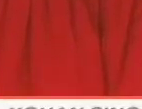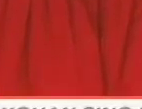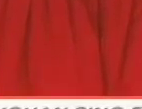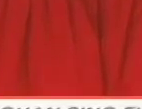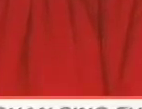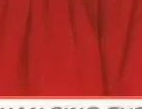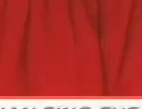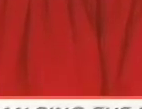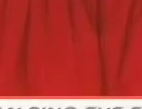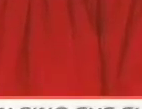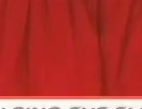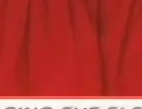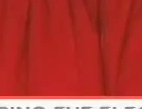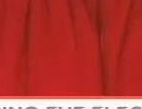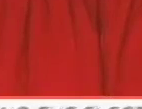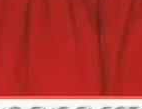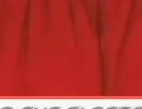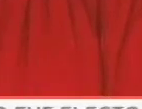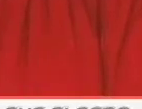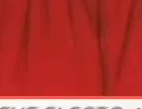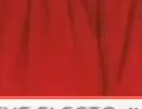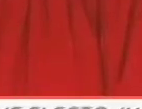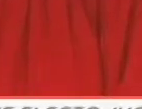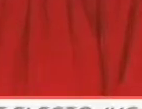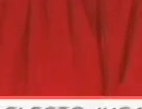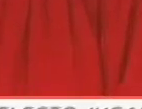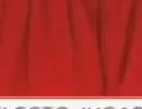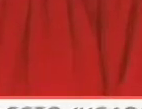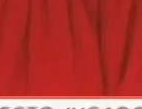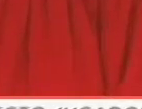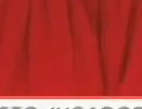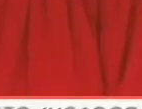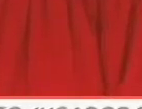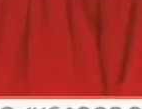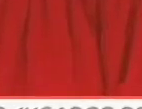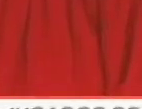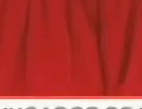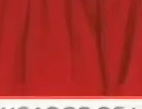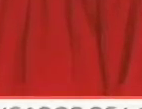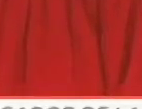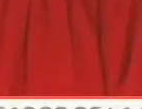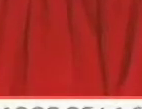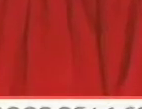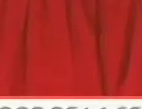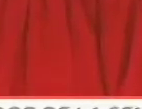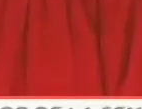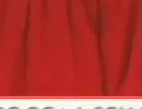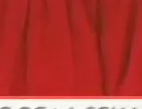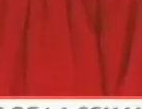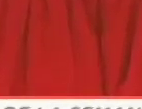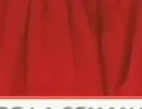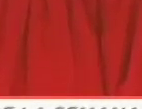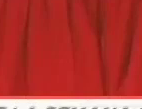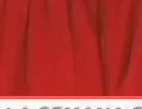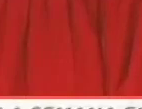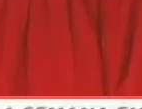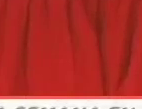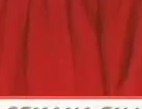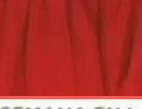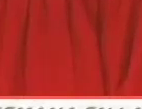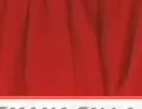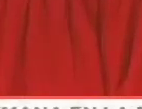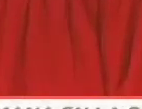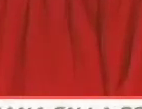amigos. Le faltó nobleza y grandeza para entender que Chávez no quería ser el rey de esta